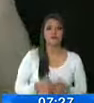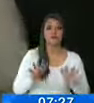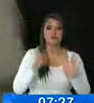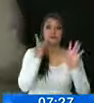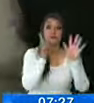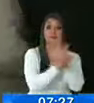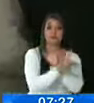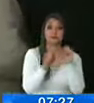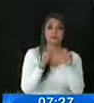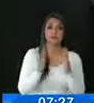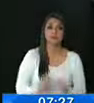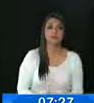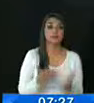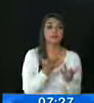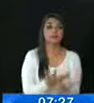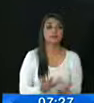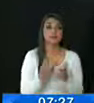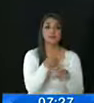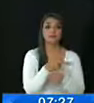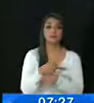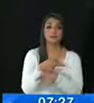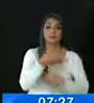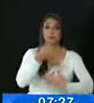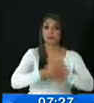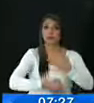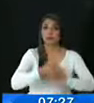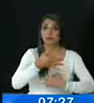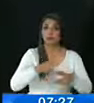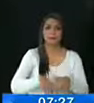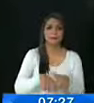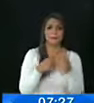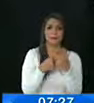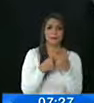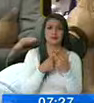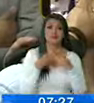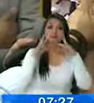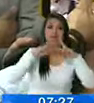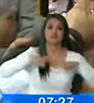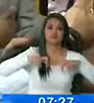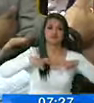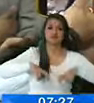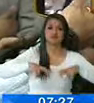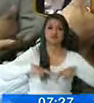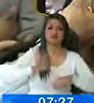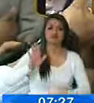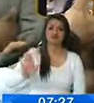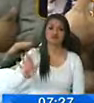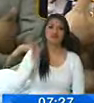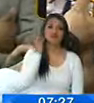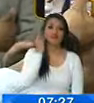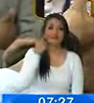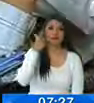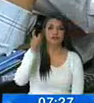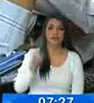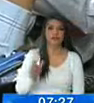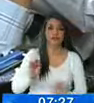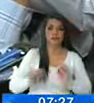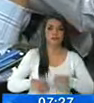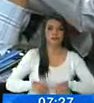denuncia, la legisladora espera que el Consejo de la Judicatura abra de inmediato un expediente para investigar a la fiscal